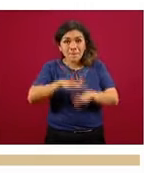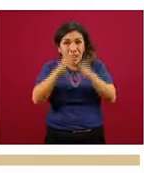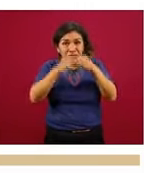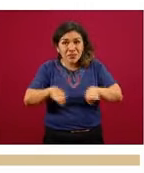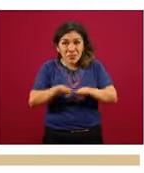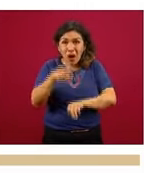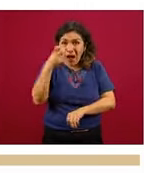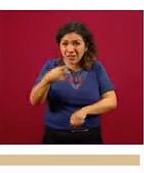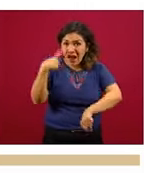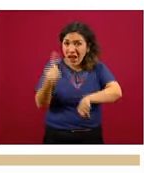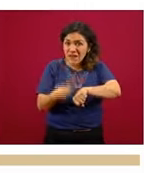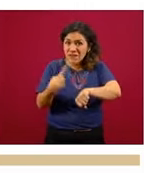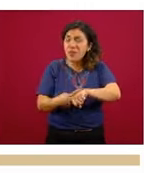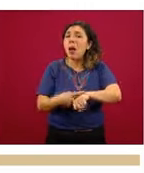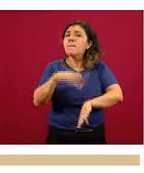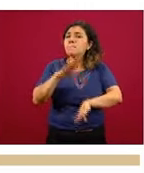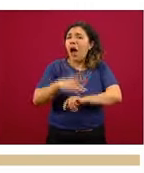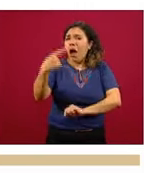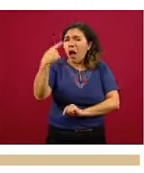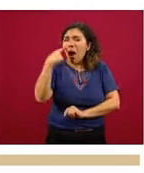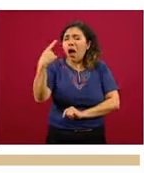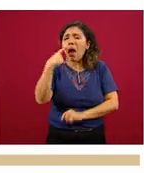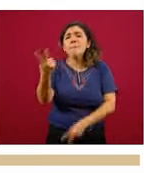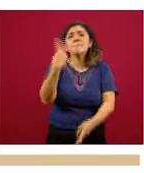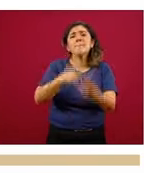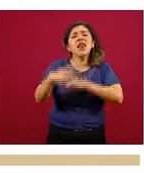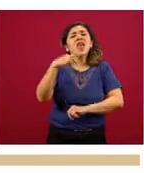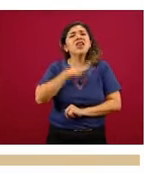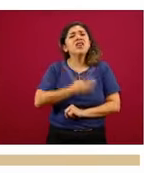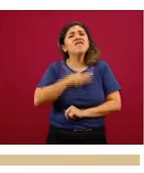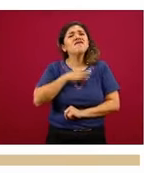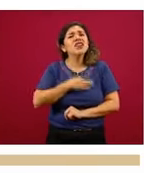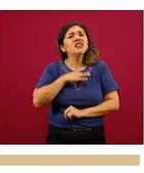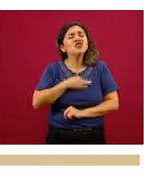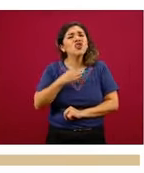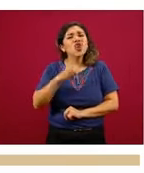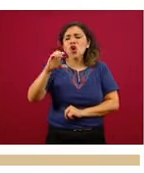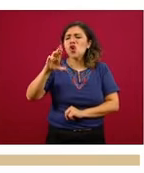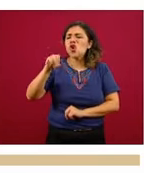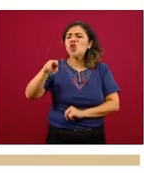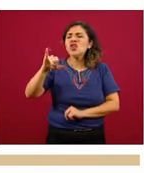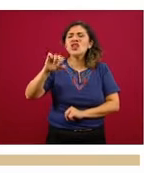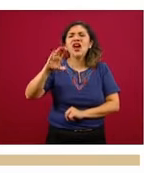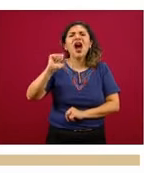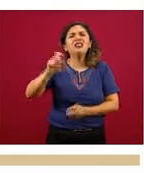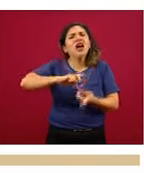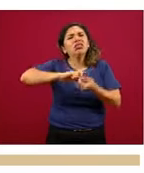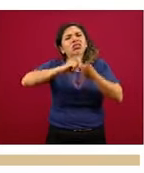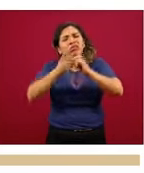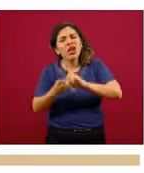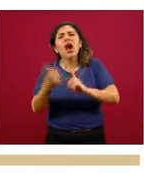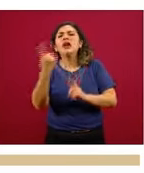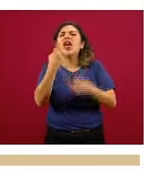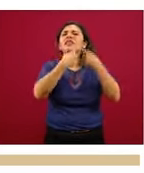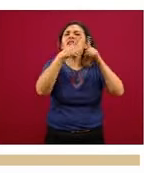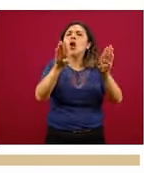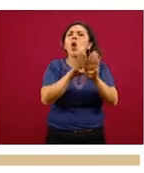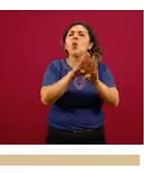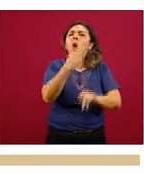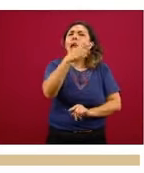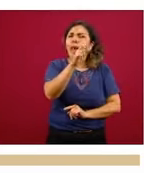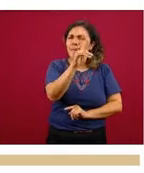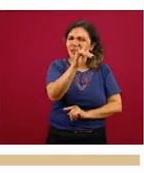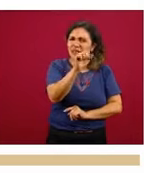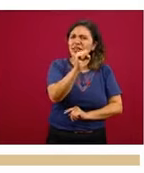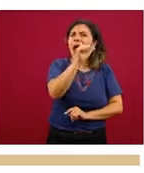parte de las ocasiones va a condicionar infecciones crónicas, a diferencia de lo que hace hepatitis A o hepatitis C, que tienden